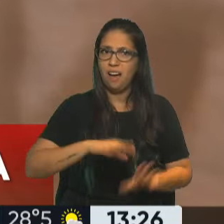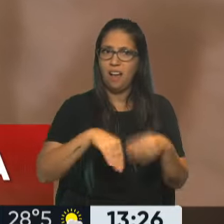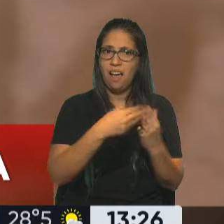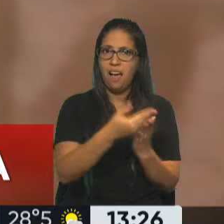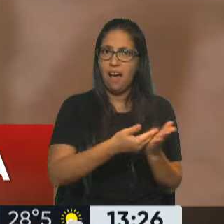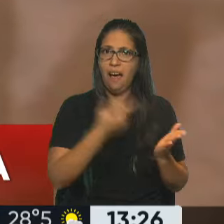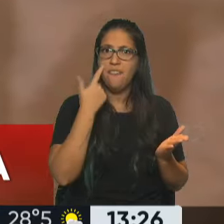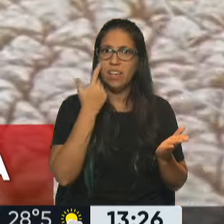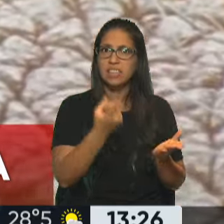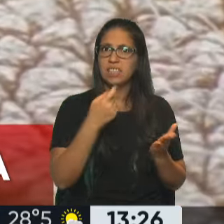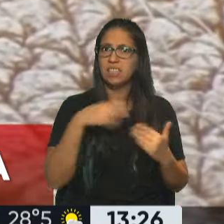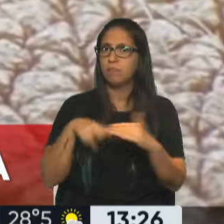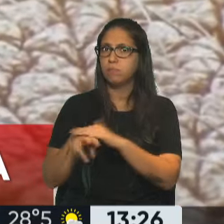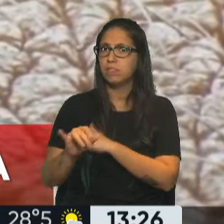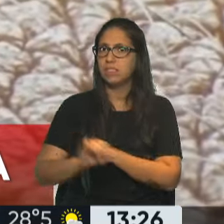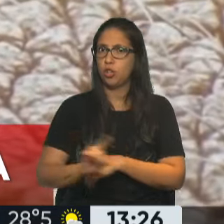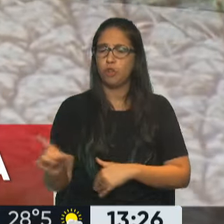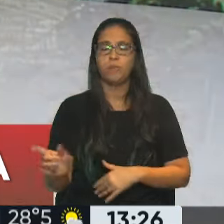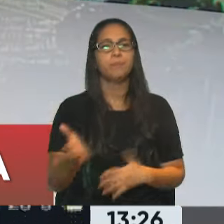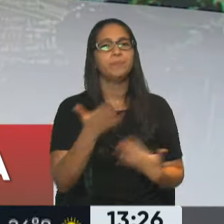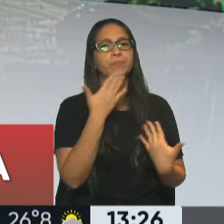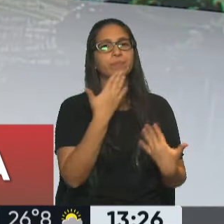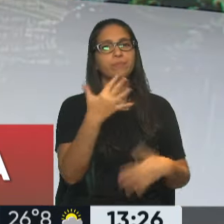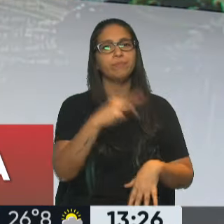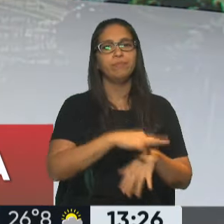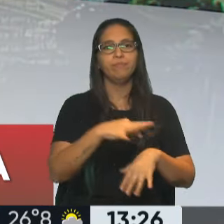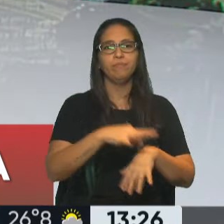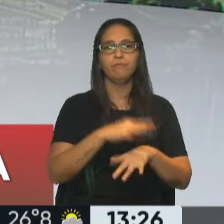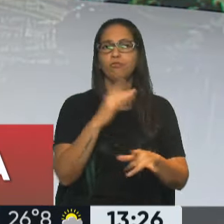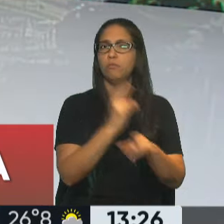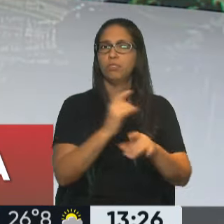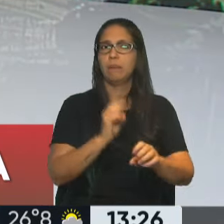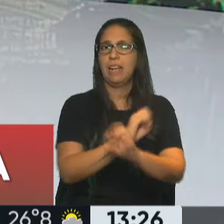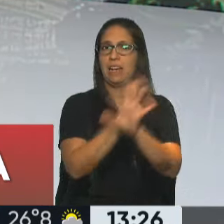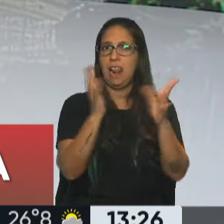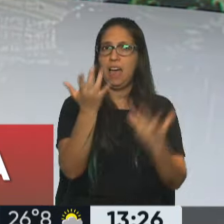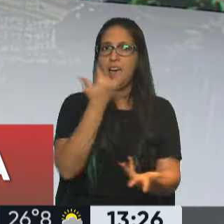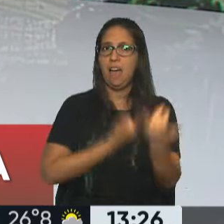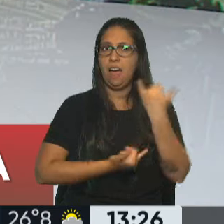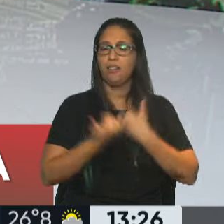interna, ¿no? Perfecto, doctor, ha sido como siempre muy claro